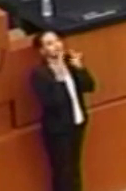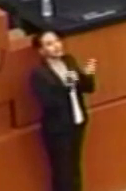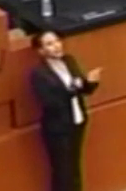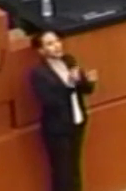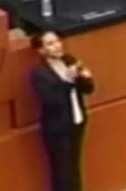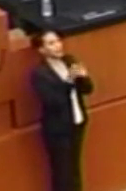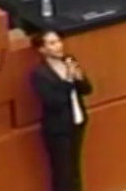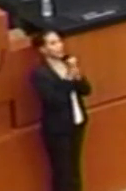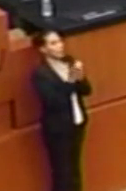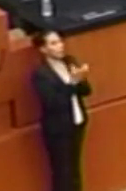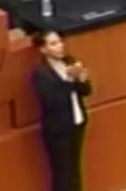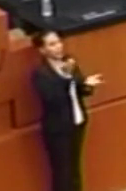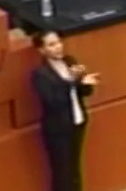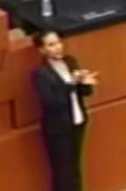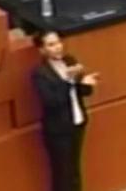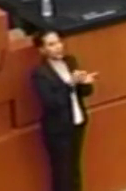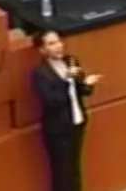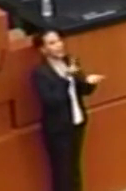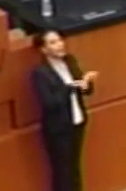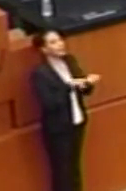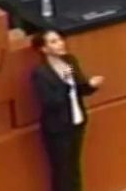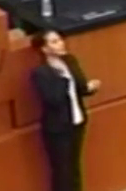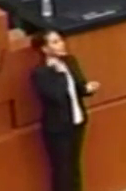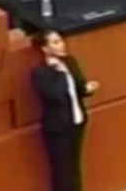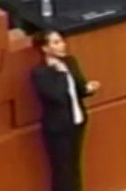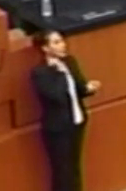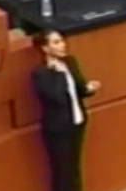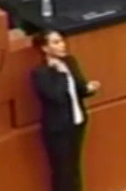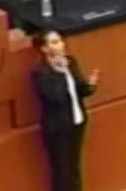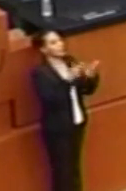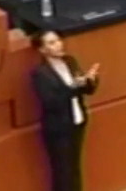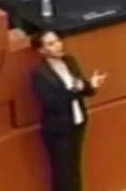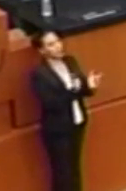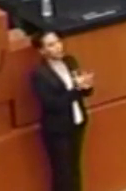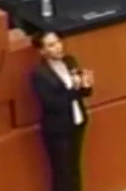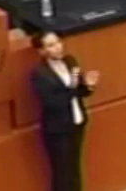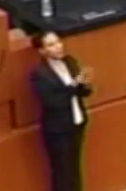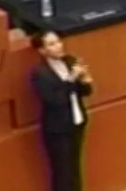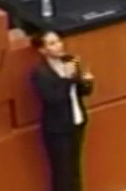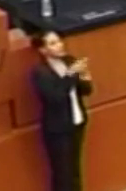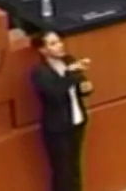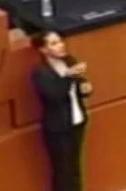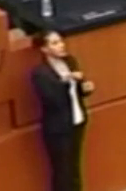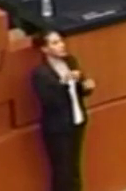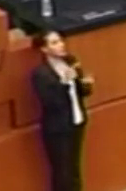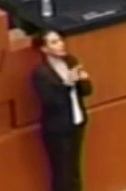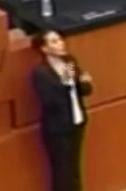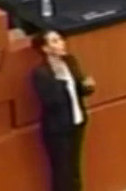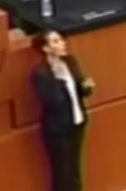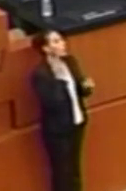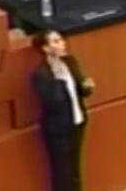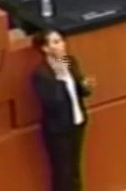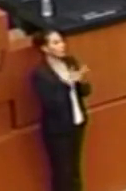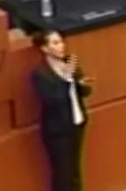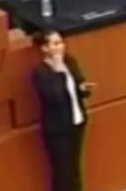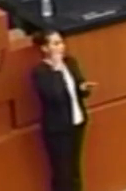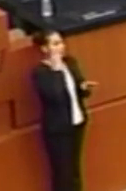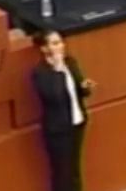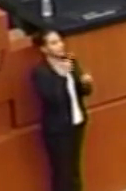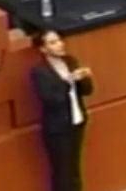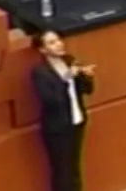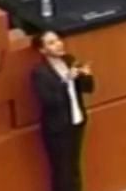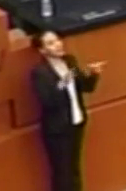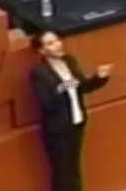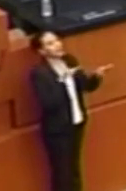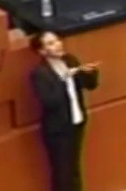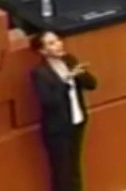las Comisiones Económicas del Senado, a los grupos parlamentarios, porque el IBD desarrolla un